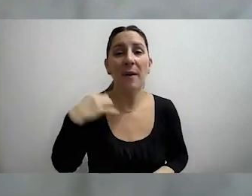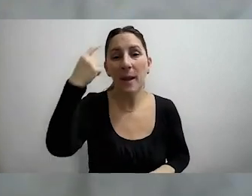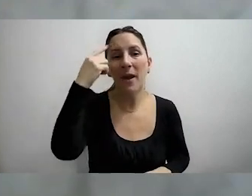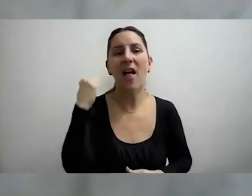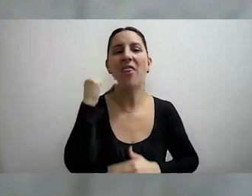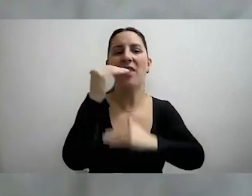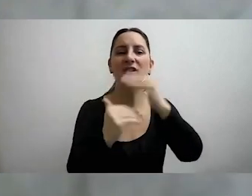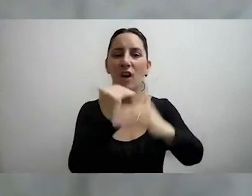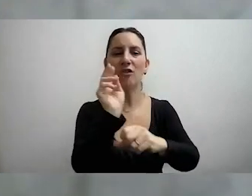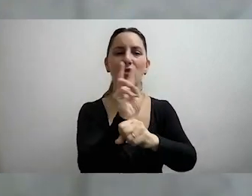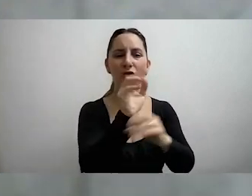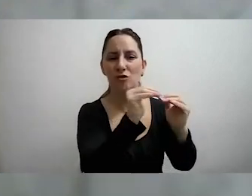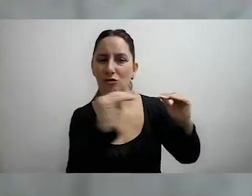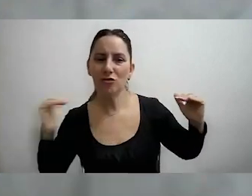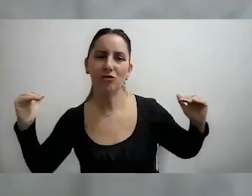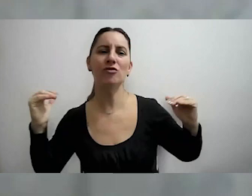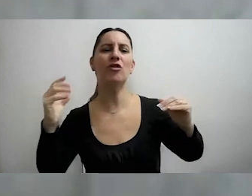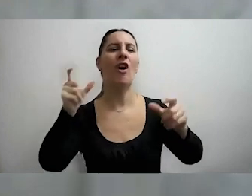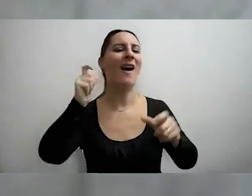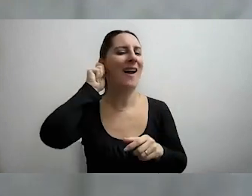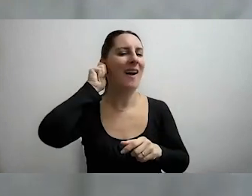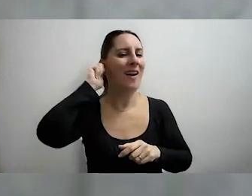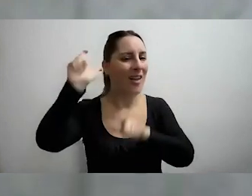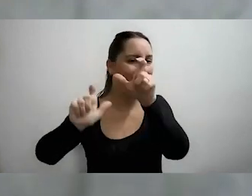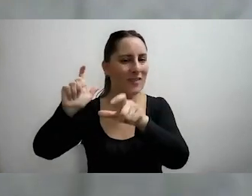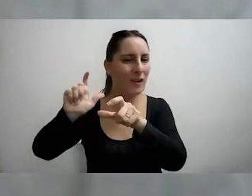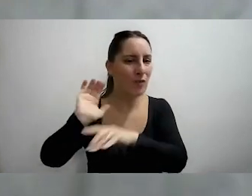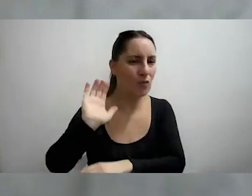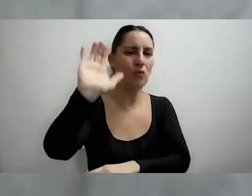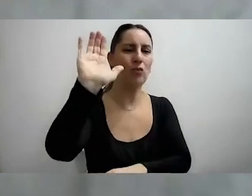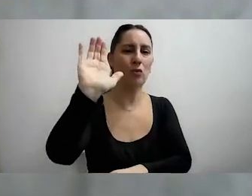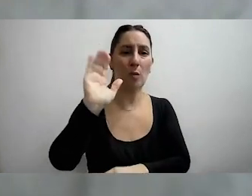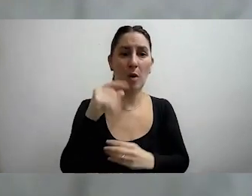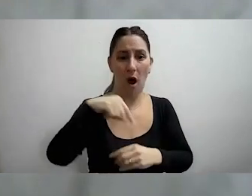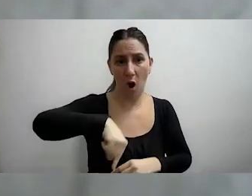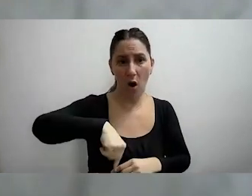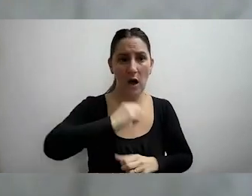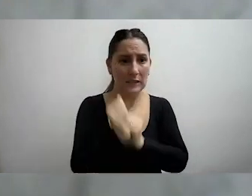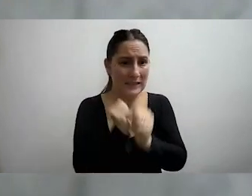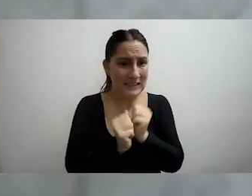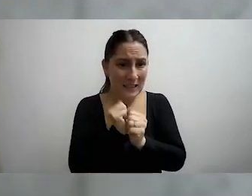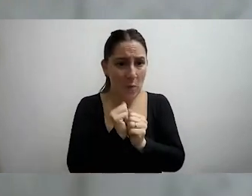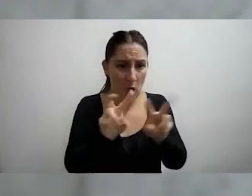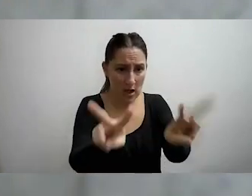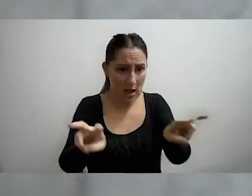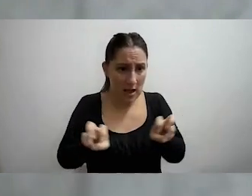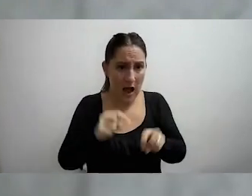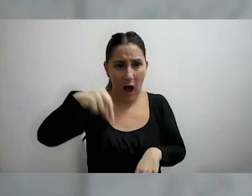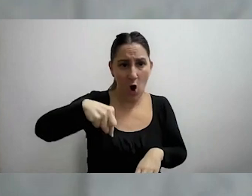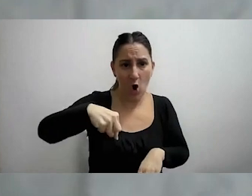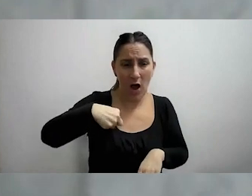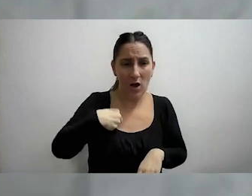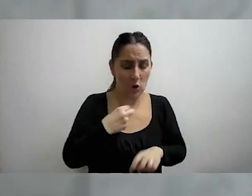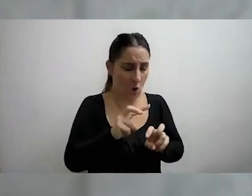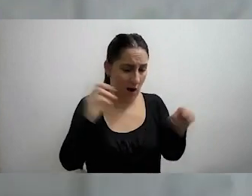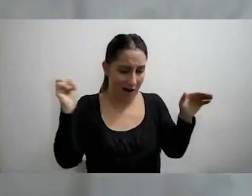las generaciones futuras, cuidar las generaciones futuras. Pero muchos países producen ahora porque dicen, yo los ingresos los voy a tener ahora. Yo no lo quiero tener la reserva de